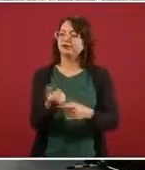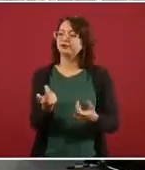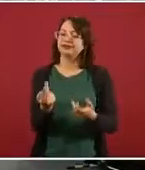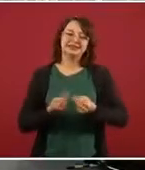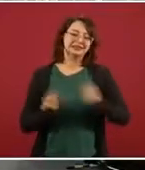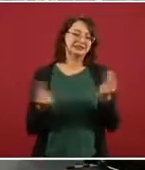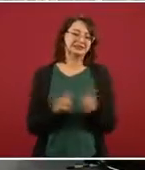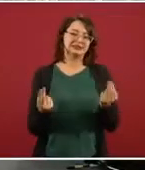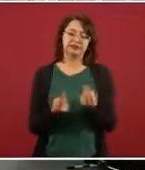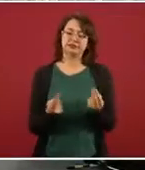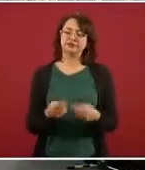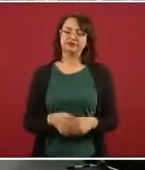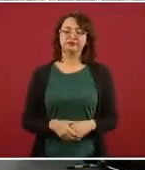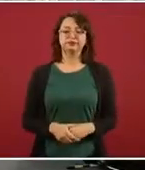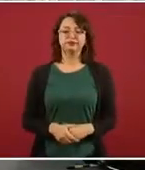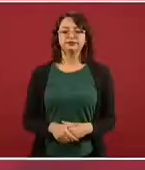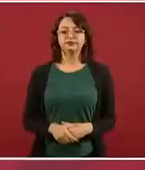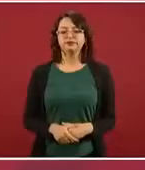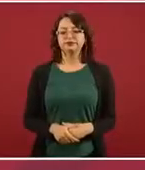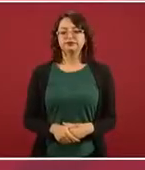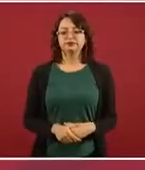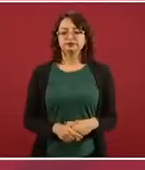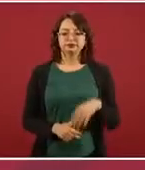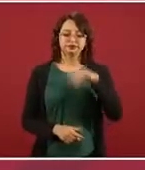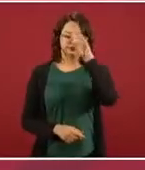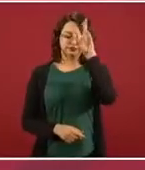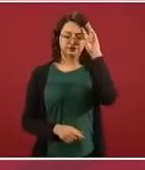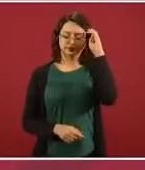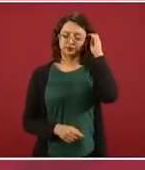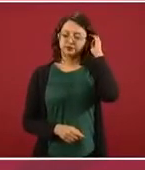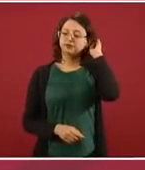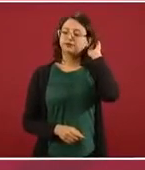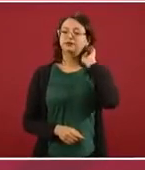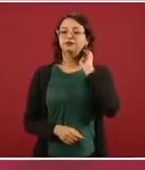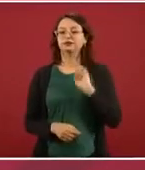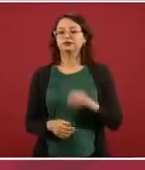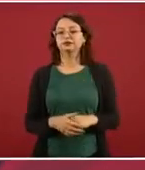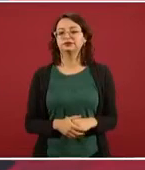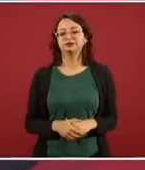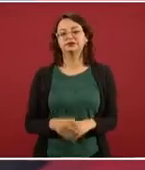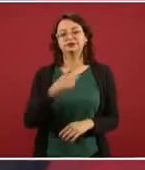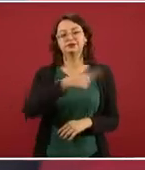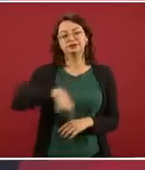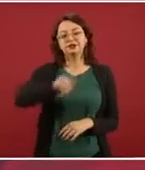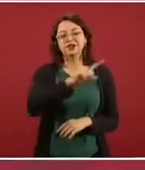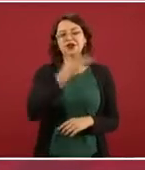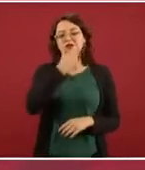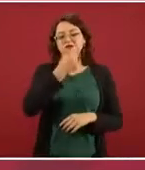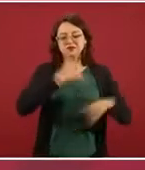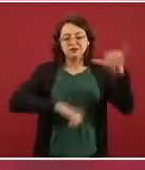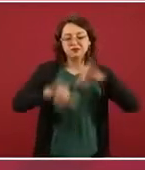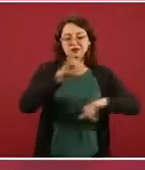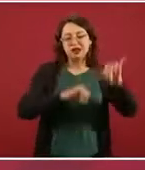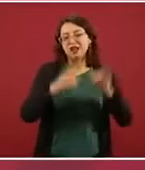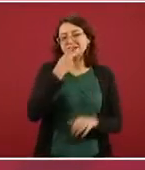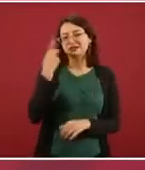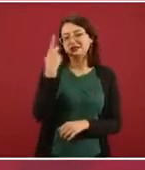básica, dirían los físicos, sine qua non.